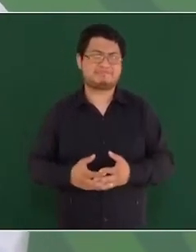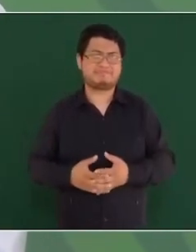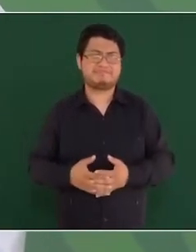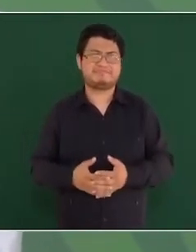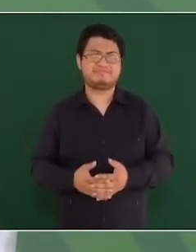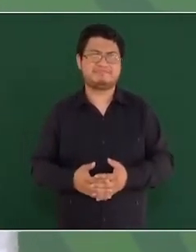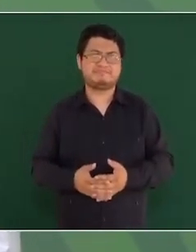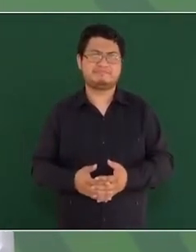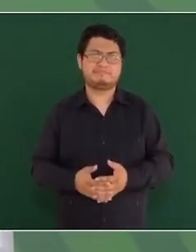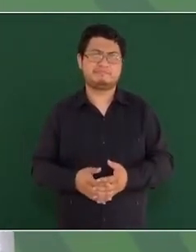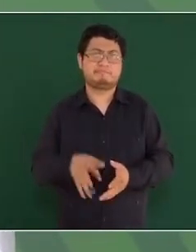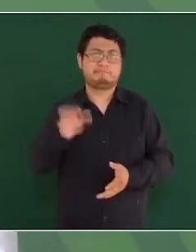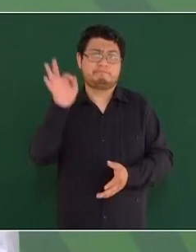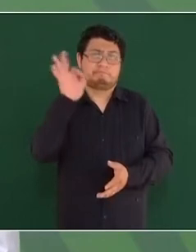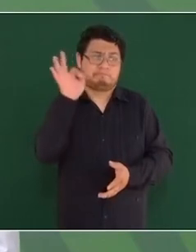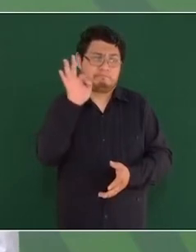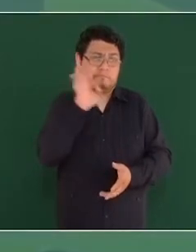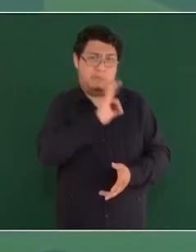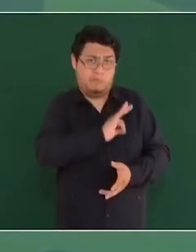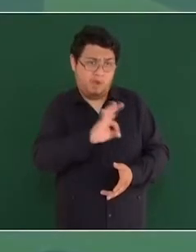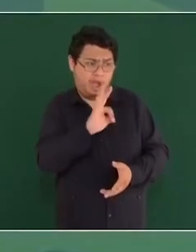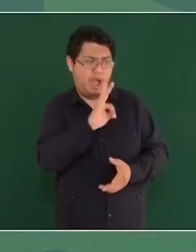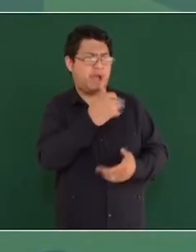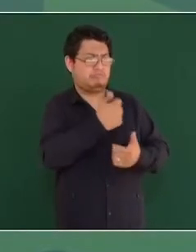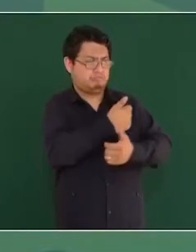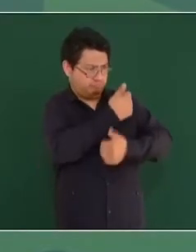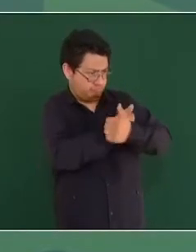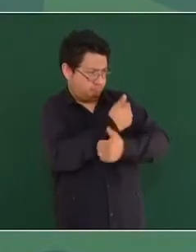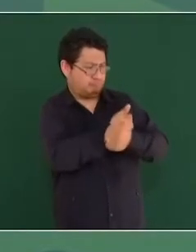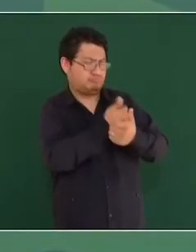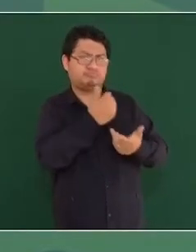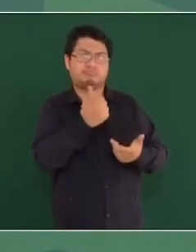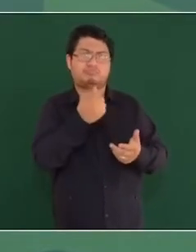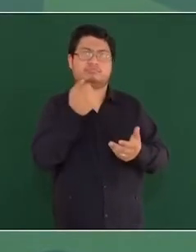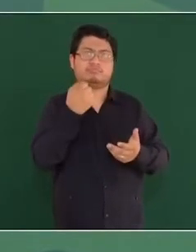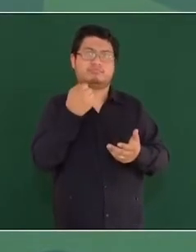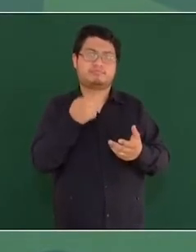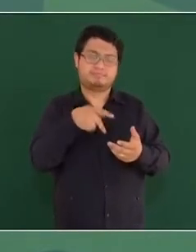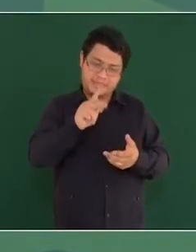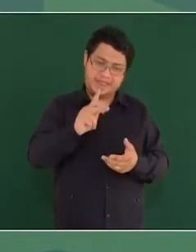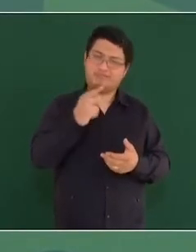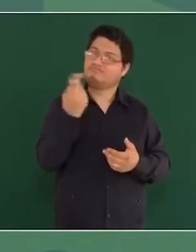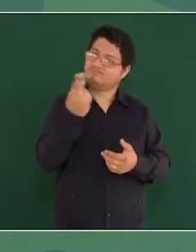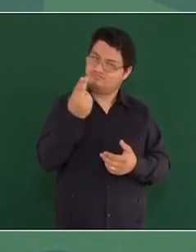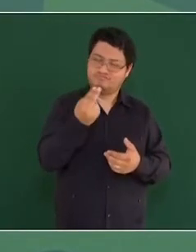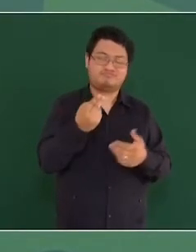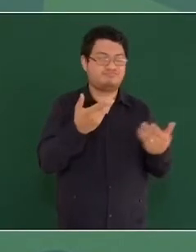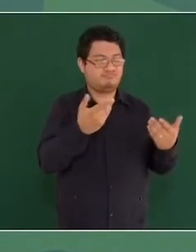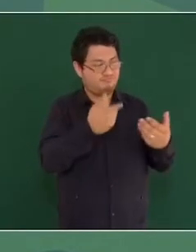a lo mejor puedes ganar la candidatura, nada más que tienes que ganar la encuesta.